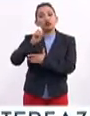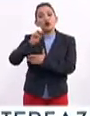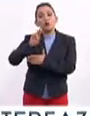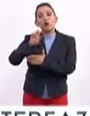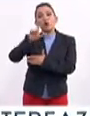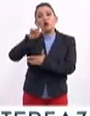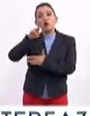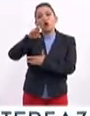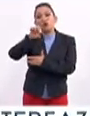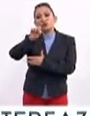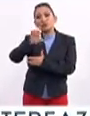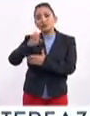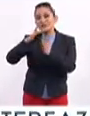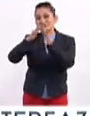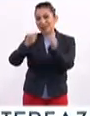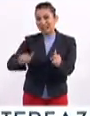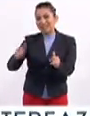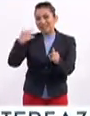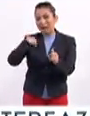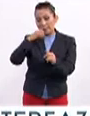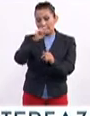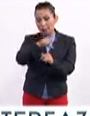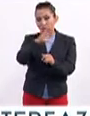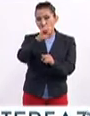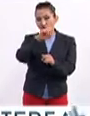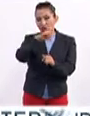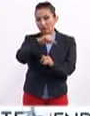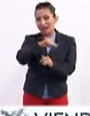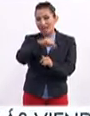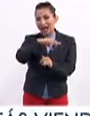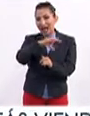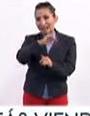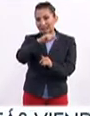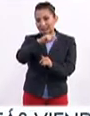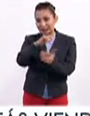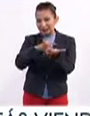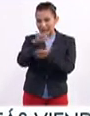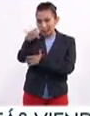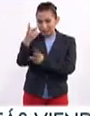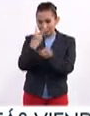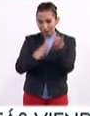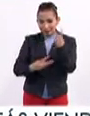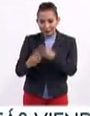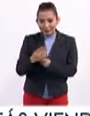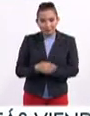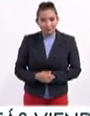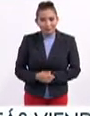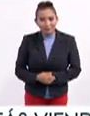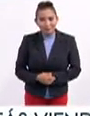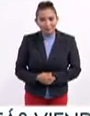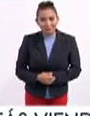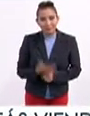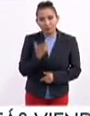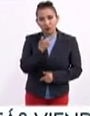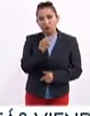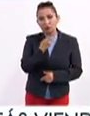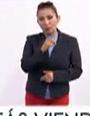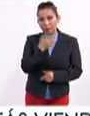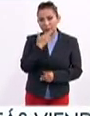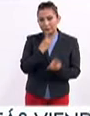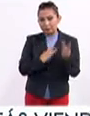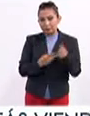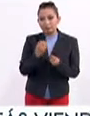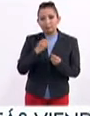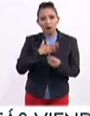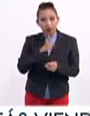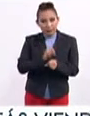Francia, siendo becario del Consejo Nacional de Ciencia y Tecnología. Muchas gracias por estar con nosotros. Gustavo, bienvenido.